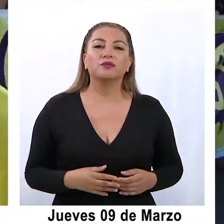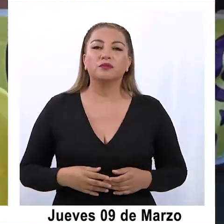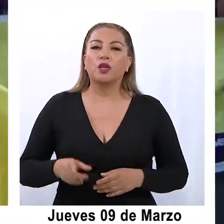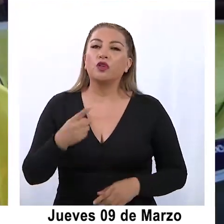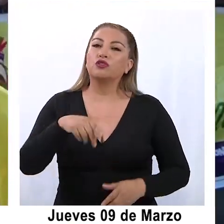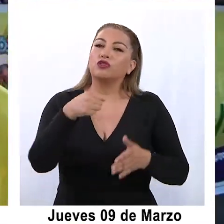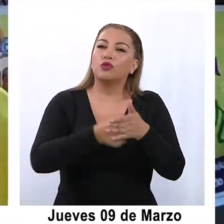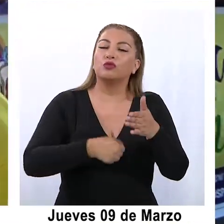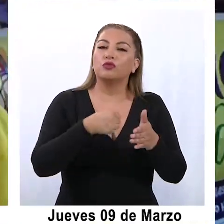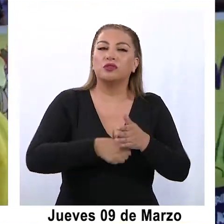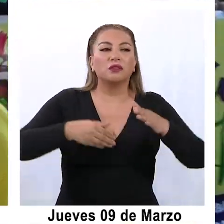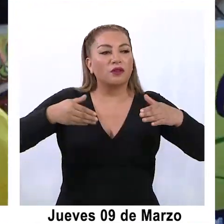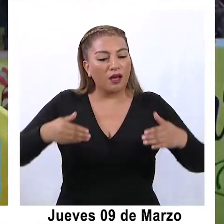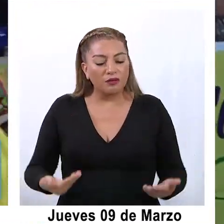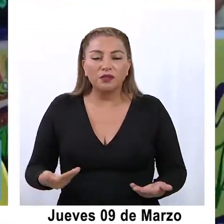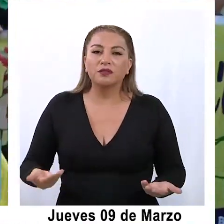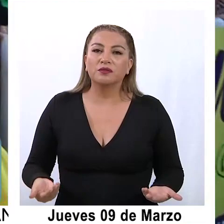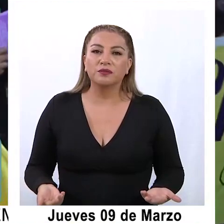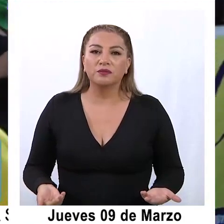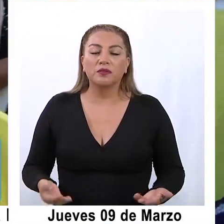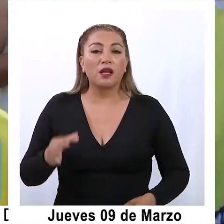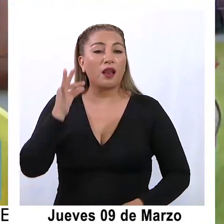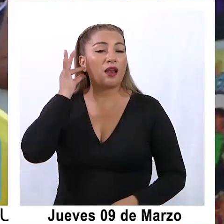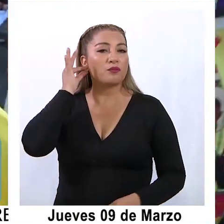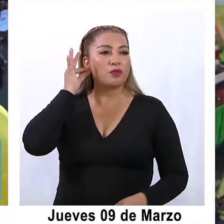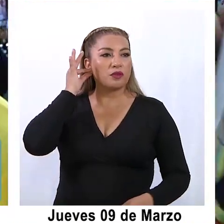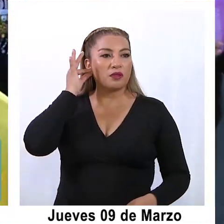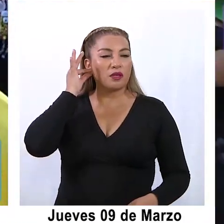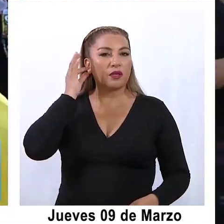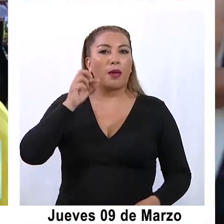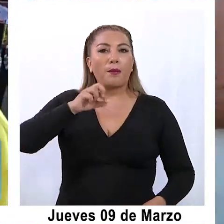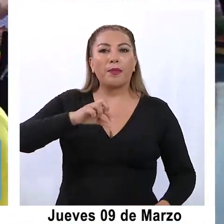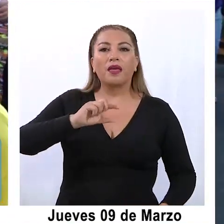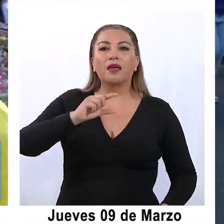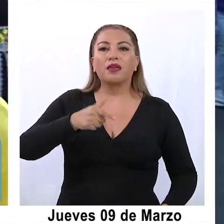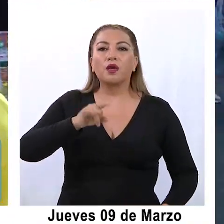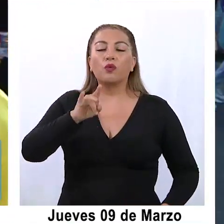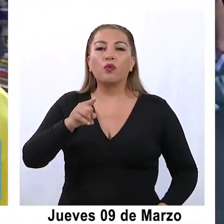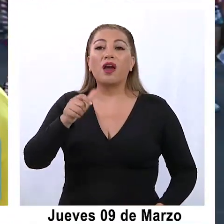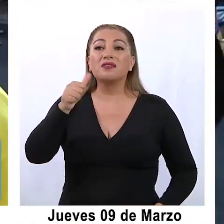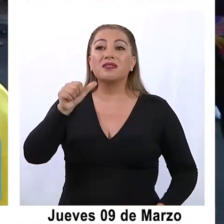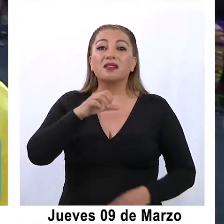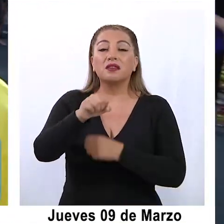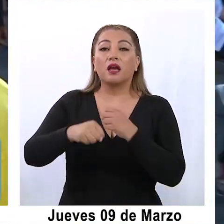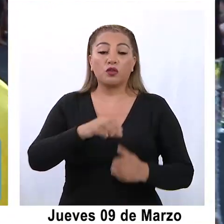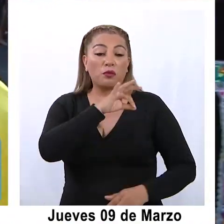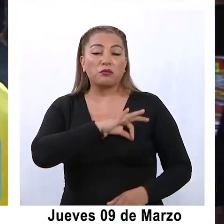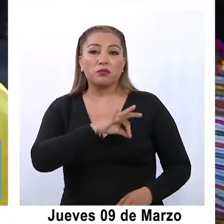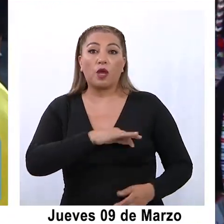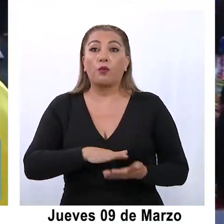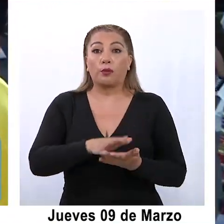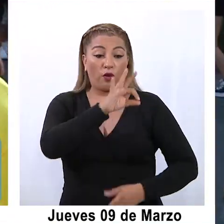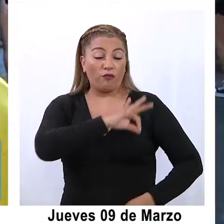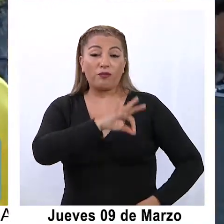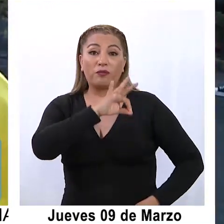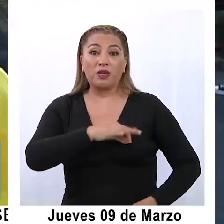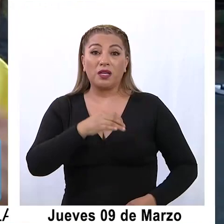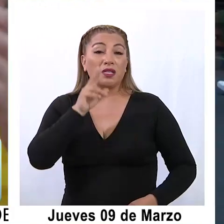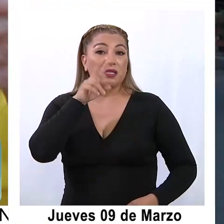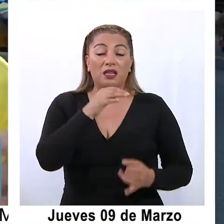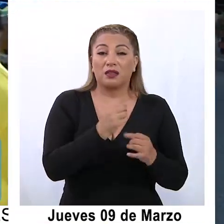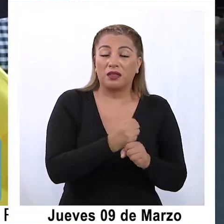Estamos luchando ahora en este minuto porque la mujer reciba la PGU a los 60 años. Si jubilamos a los 60, es